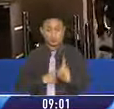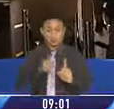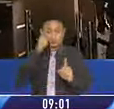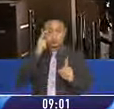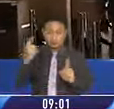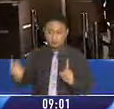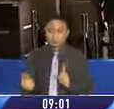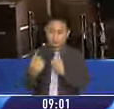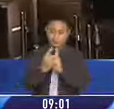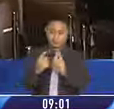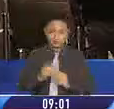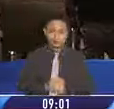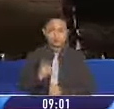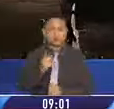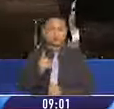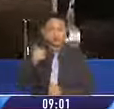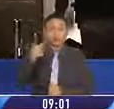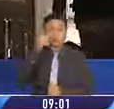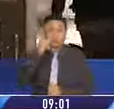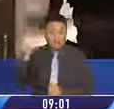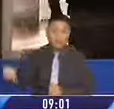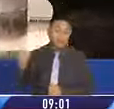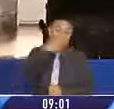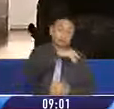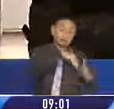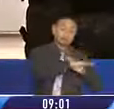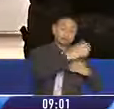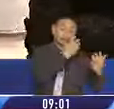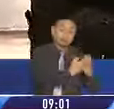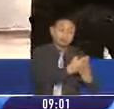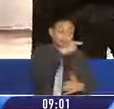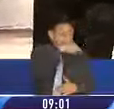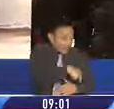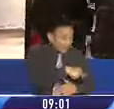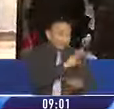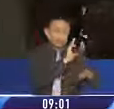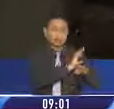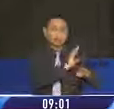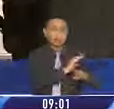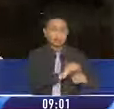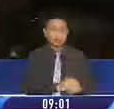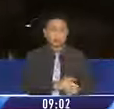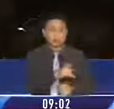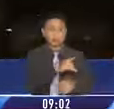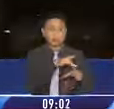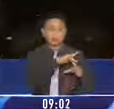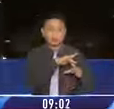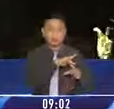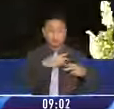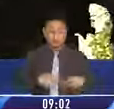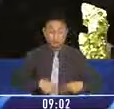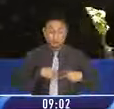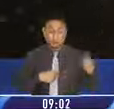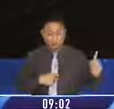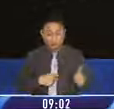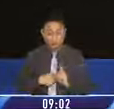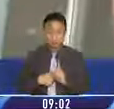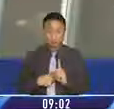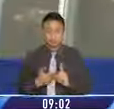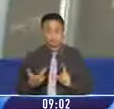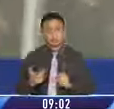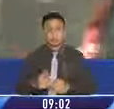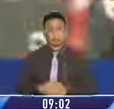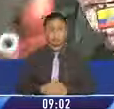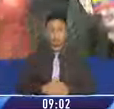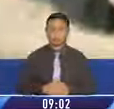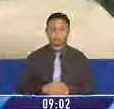Fiscalía, ya que debió acudir al centro de detención a tomar la versión y no poner en riesgo la vida del ciudadano. Sin